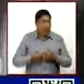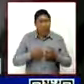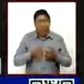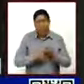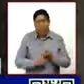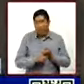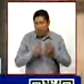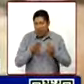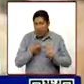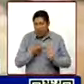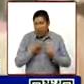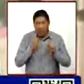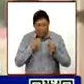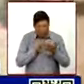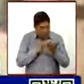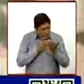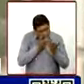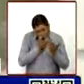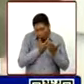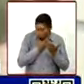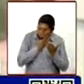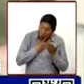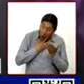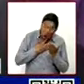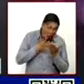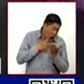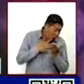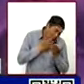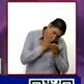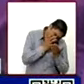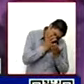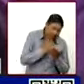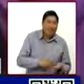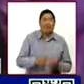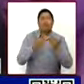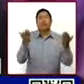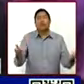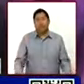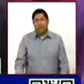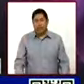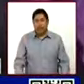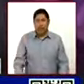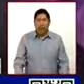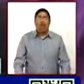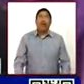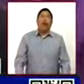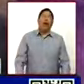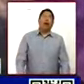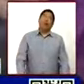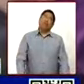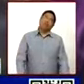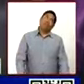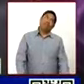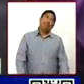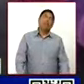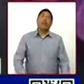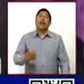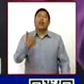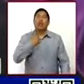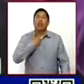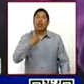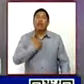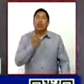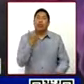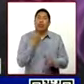amistades hasta puedan estar llegando a exponer su propia intimidad bueno el autocuidado